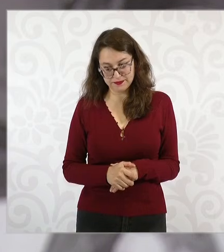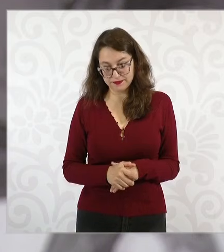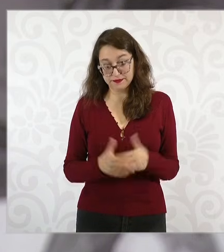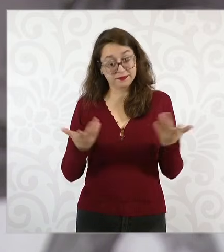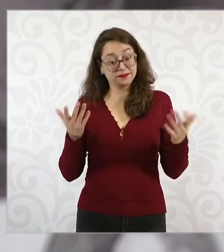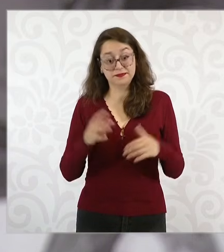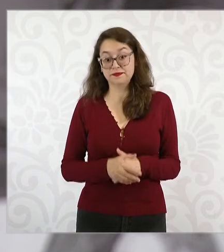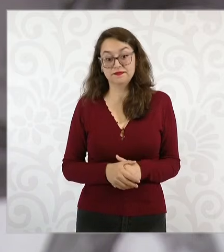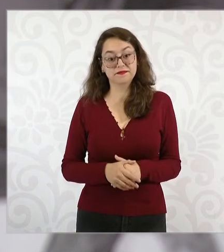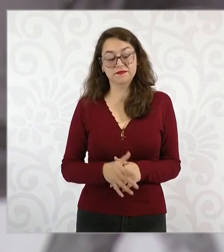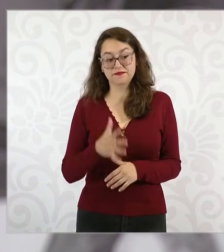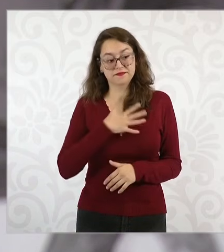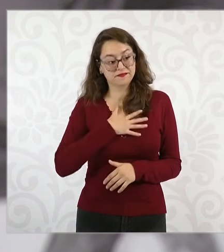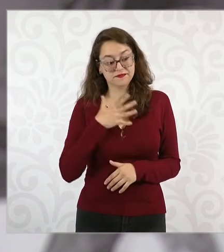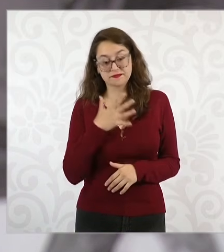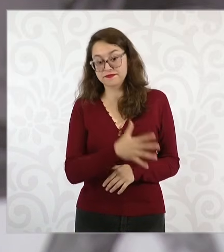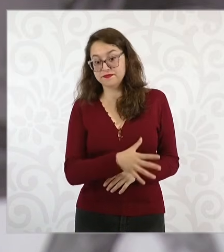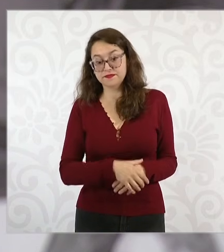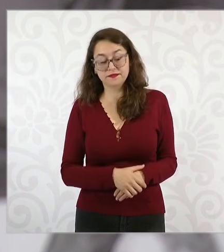nefasto,